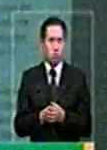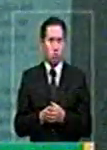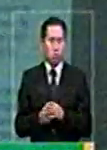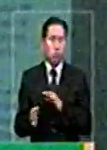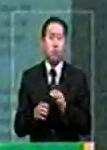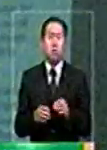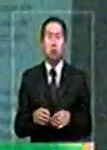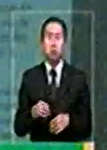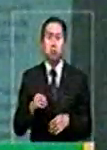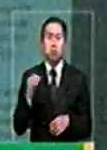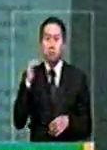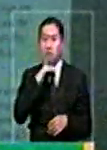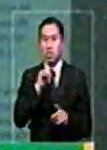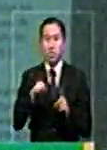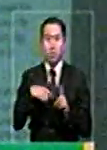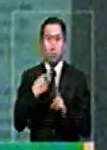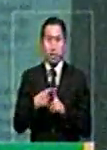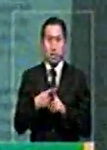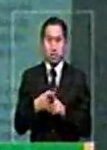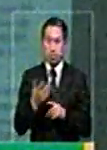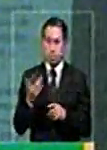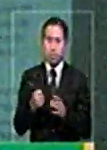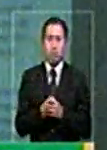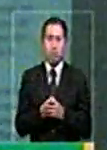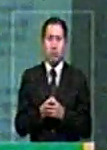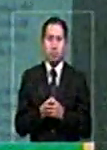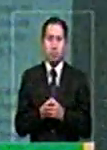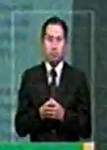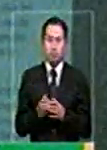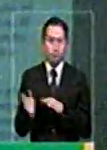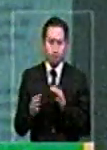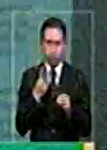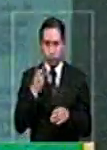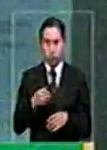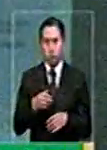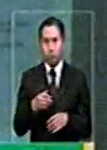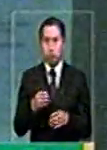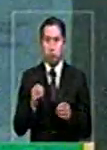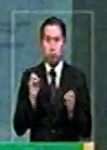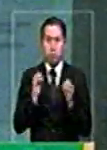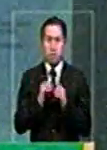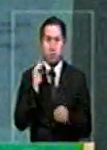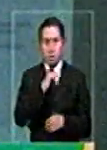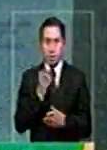Otra mentira más. Pasemos a la siguiente mentira.